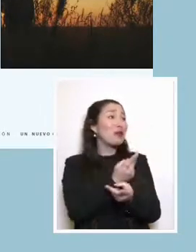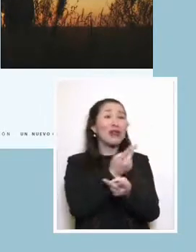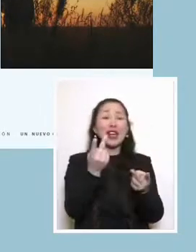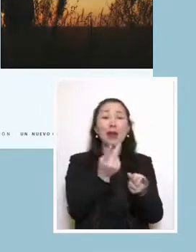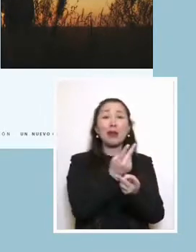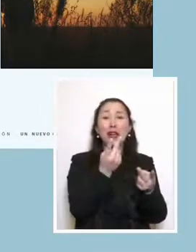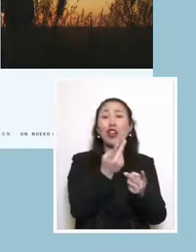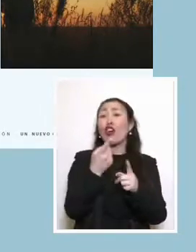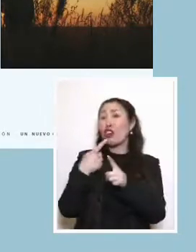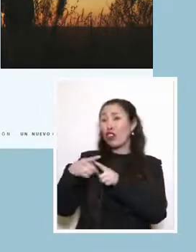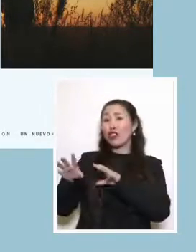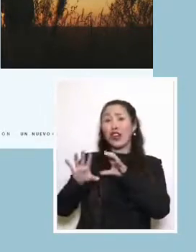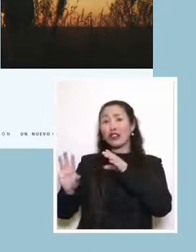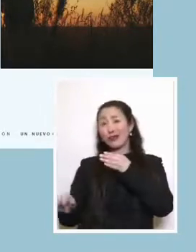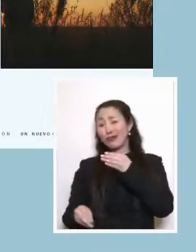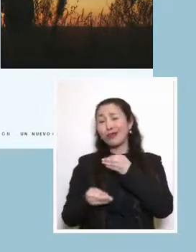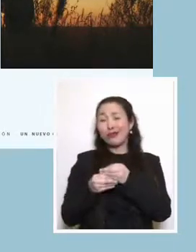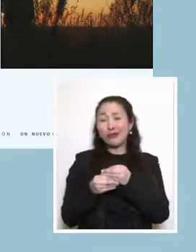con materiales de